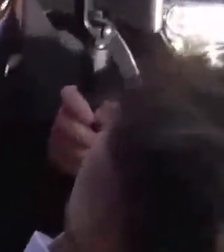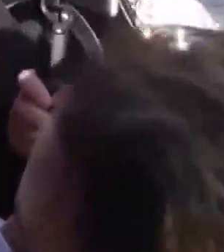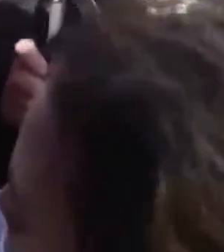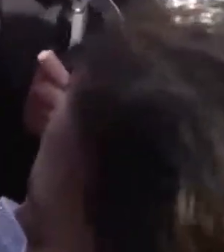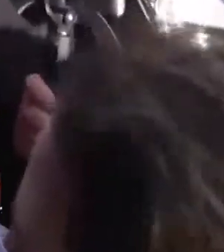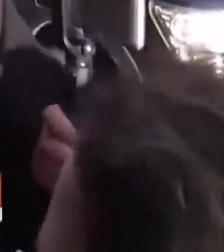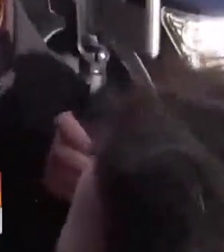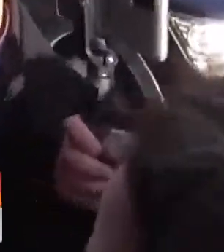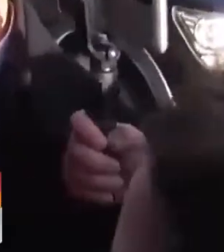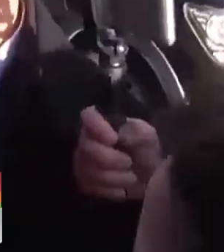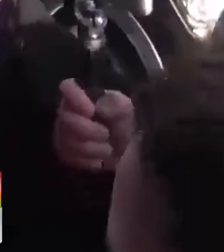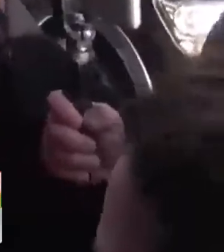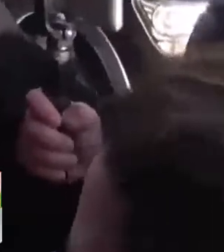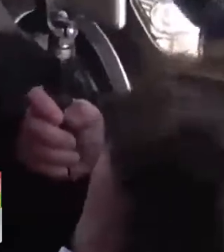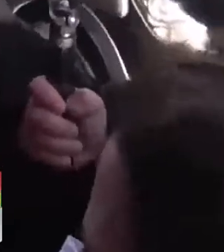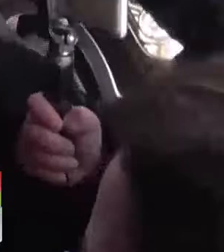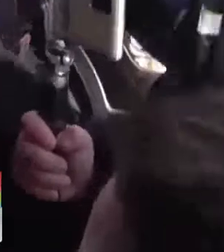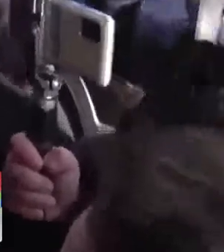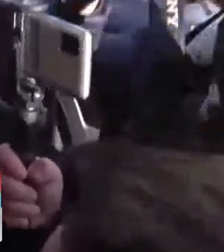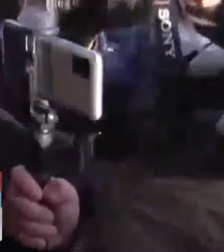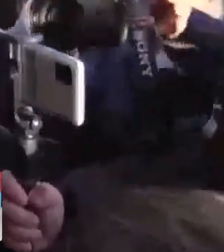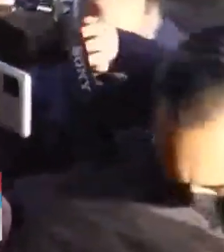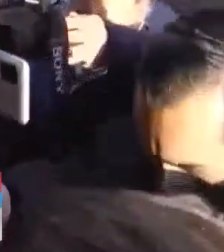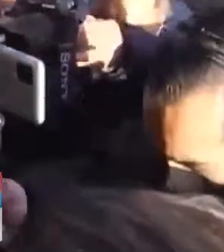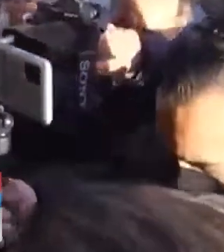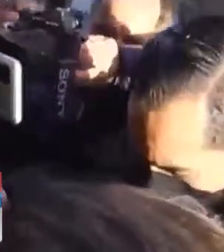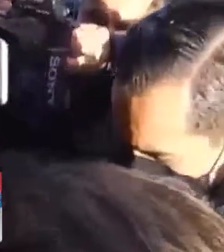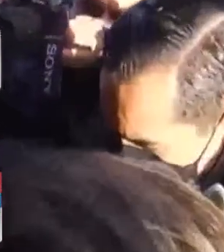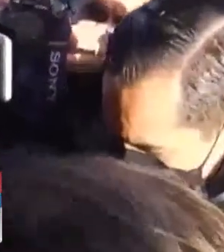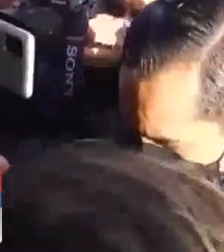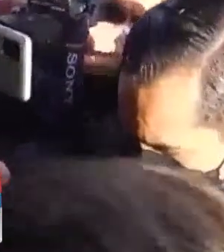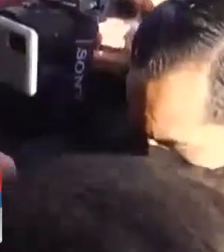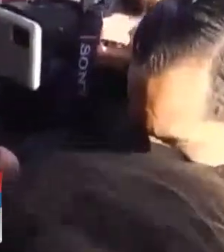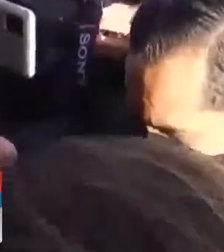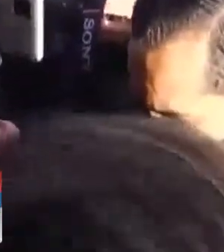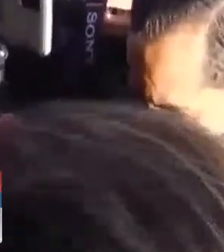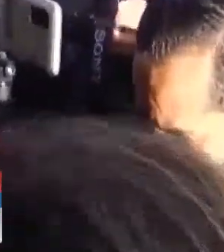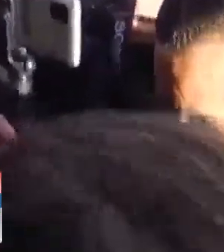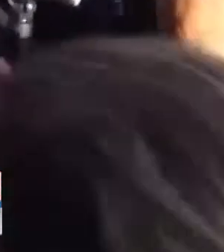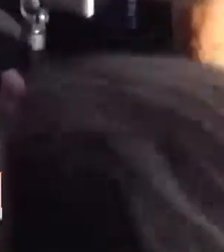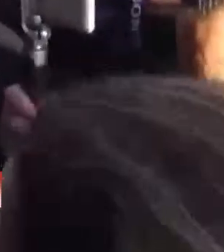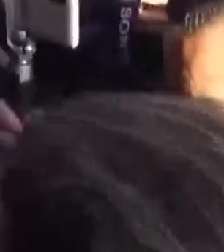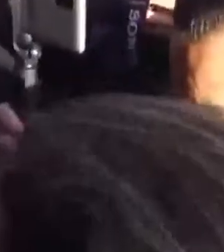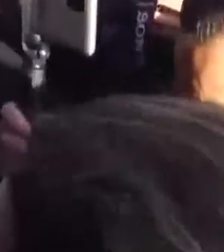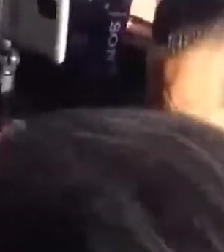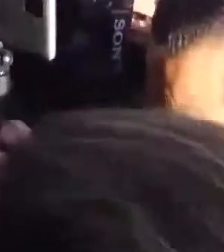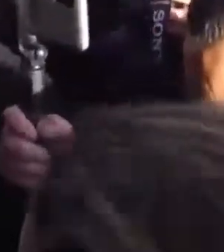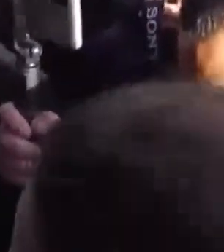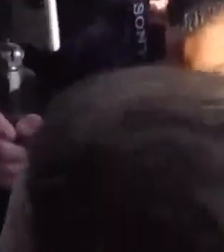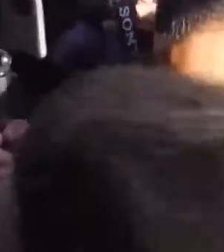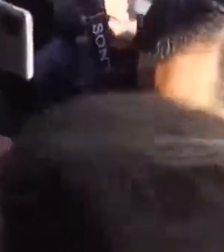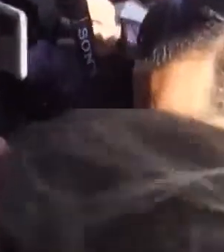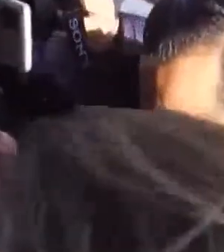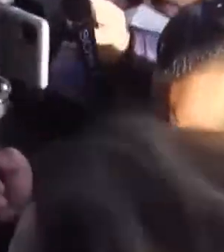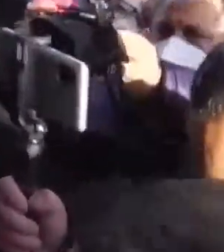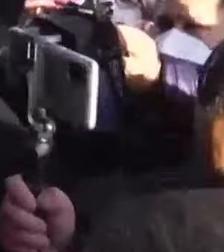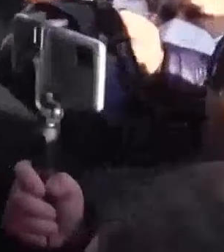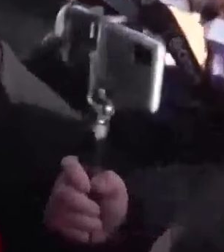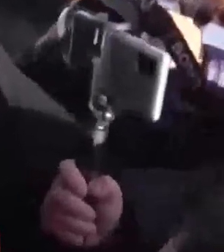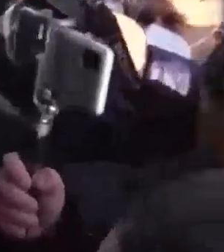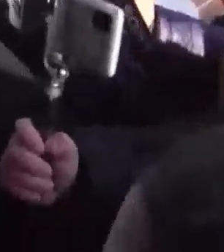siga insertando en nuestras ciudades, en nuestras poblaciones. Estamos trabajando en conjunto con las policías, tenemos que lograr sanar las heridas que tenemos en la